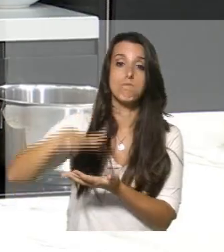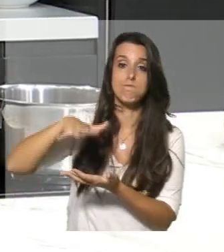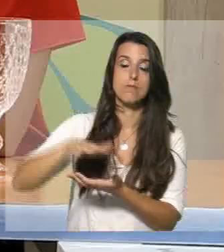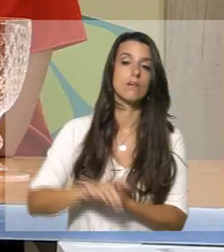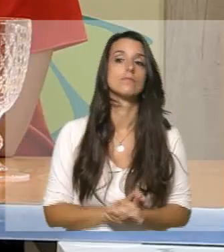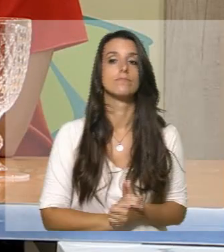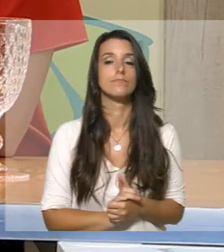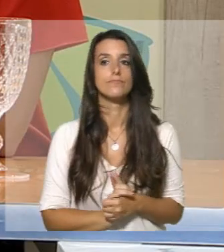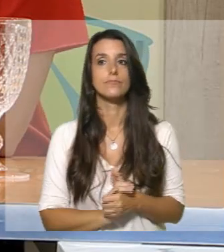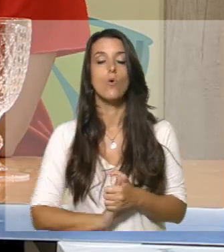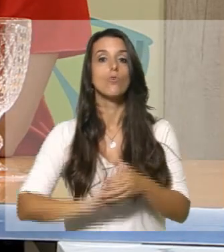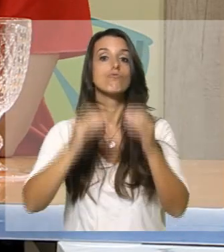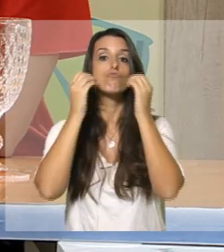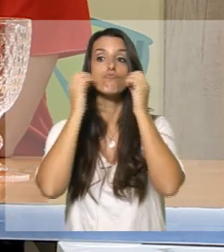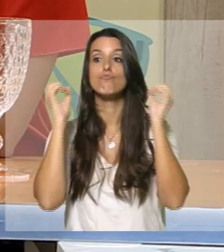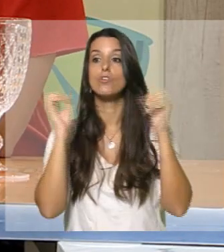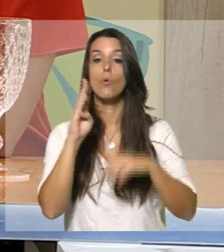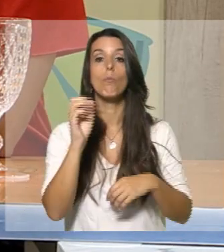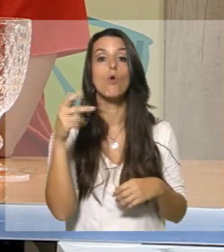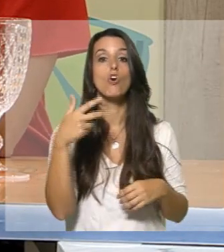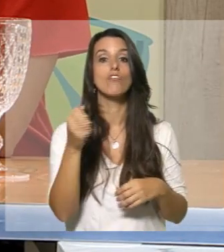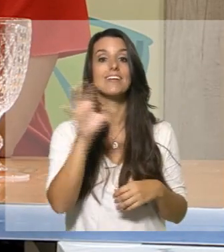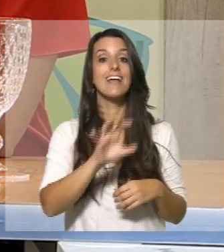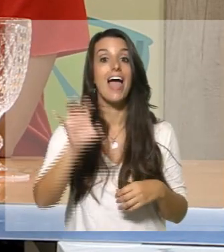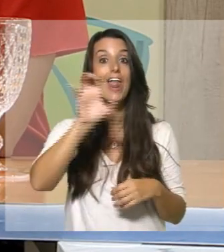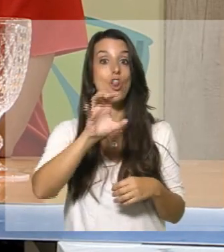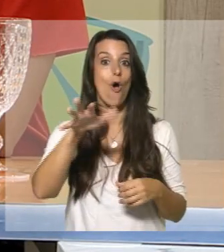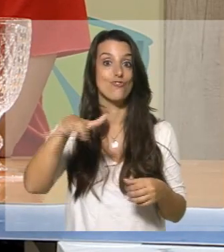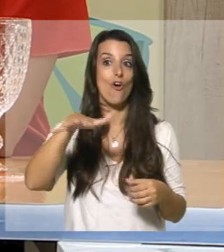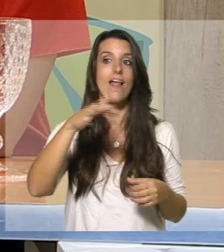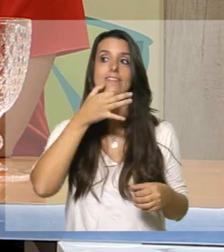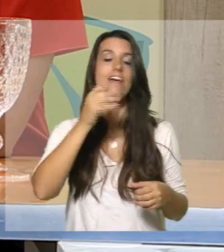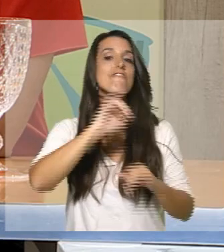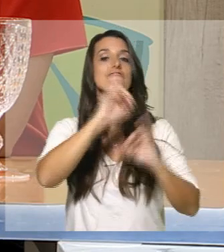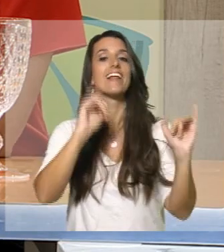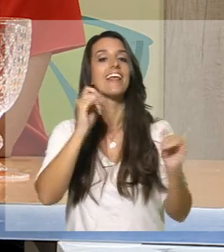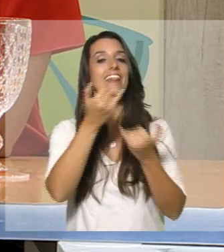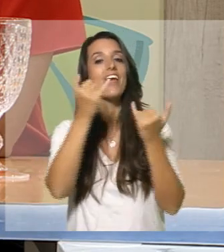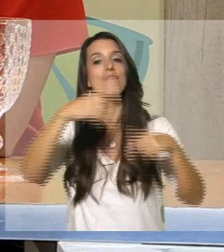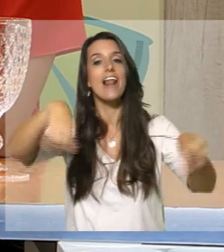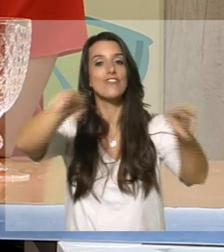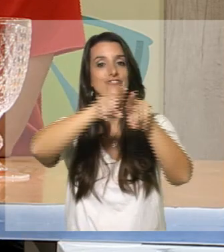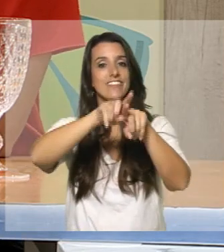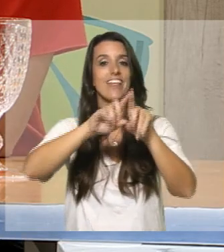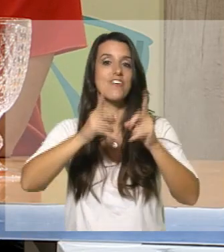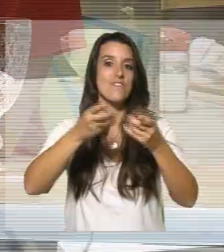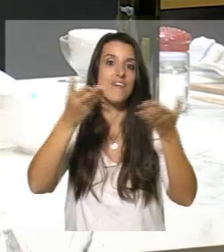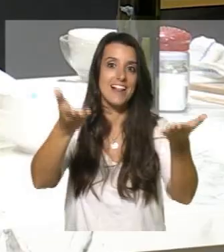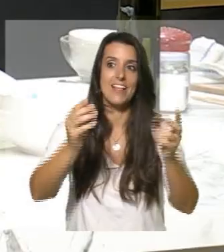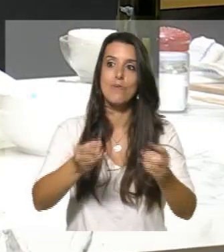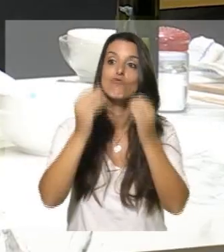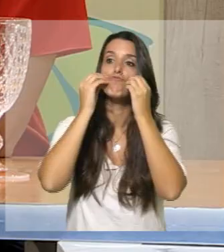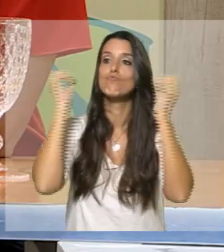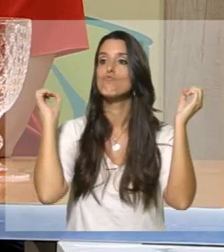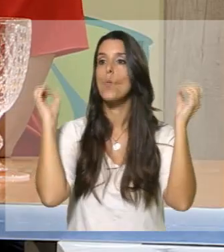la harina Le mandamos un beso grande a Pocha del Cerro, que nos dice que nos está viendo. Feliz jornada para nosotros. Feliz jornada le decíamos para Pocha también. Feliz jornada,